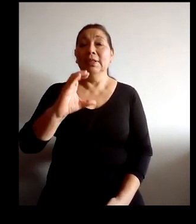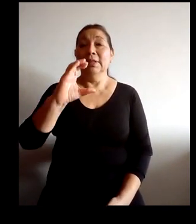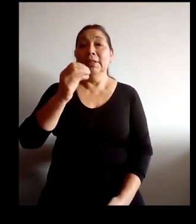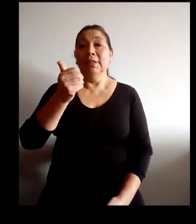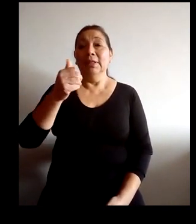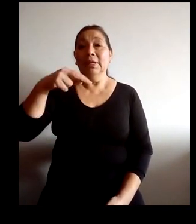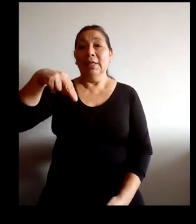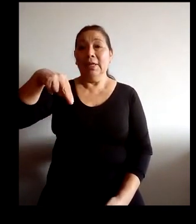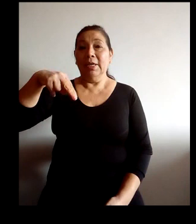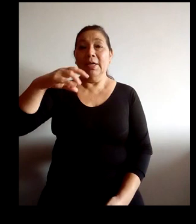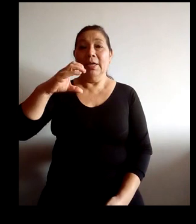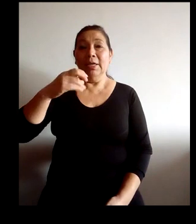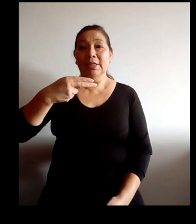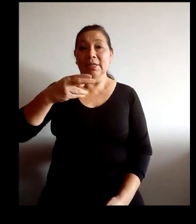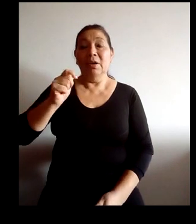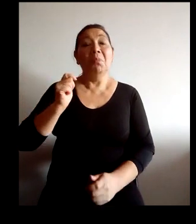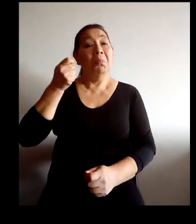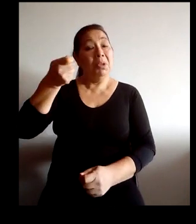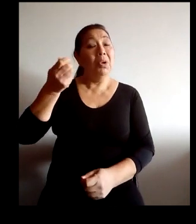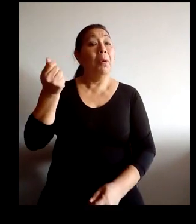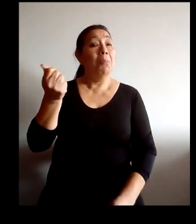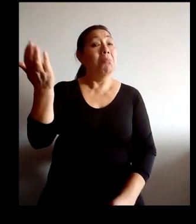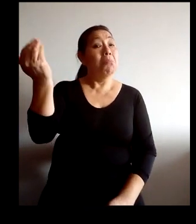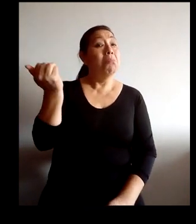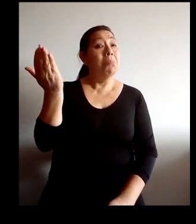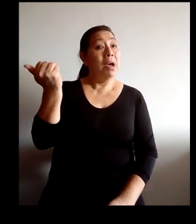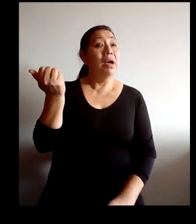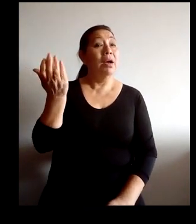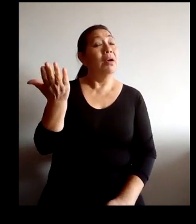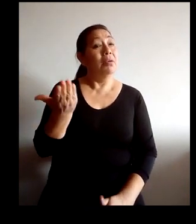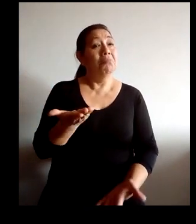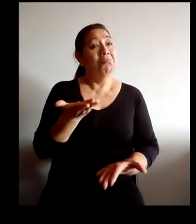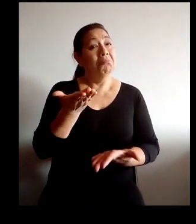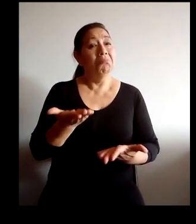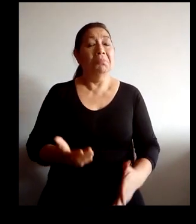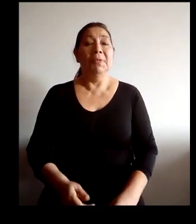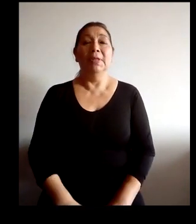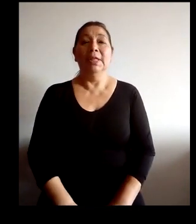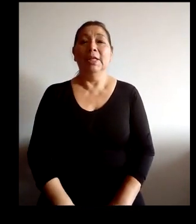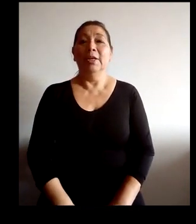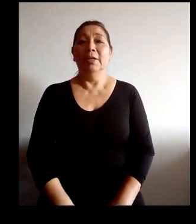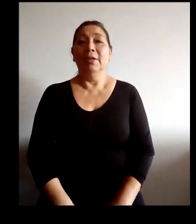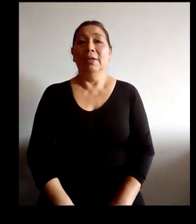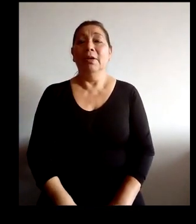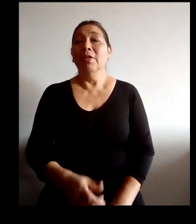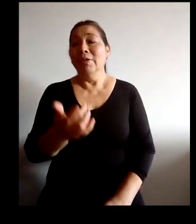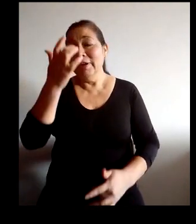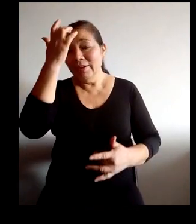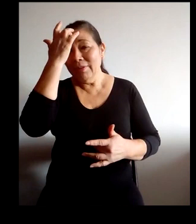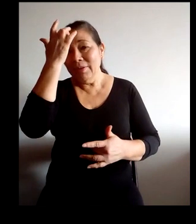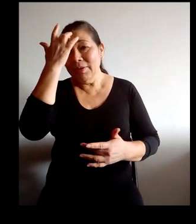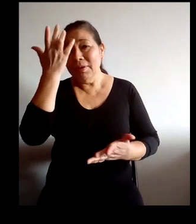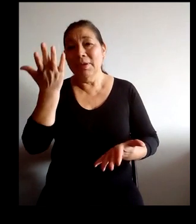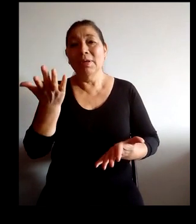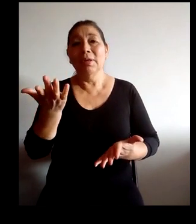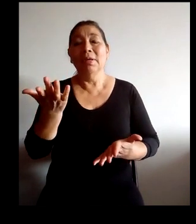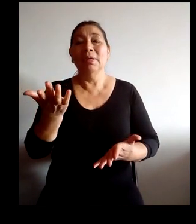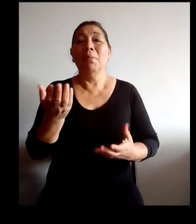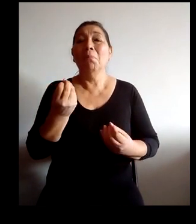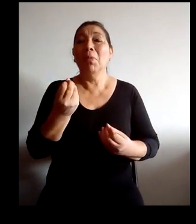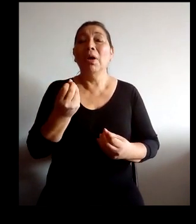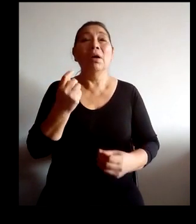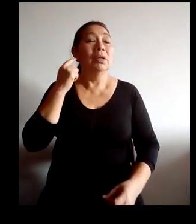de dos enfermedades, neumoconiosis e hipoacusia, y sustenta su demanda en un certificado médico de